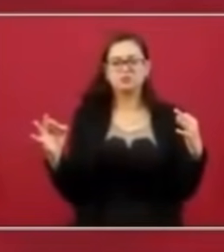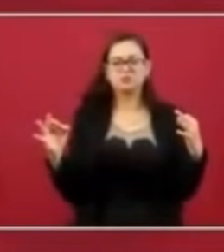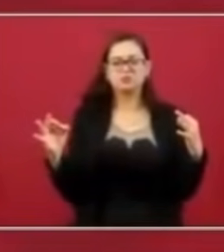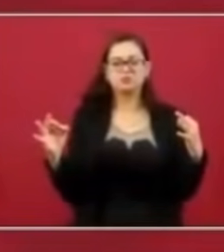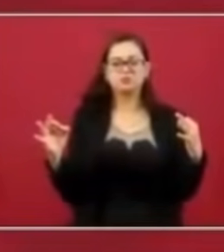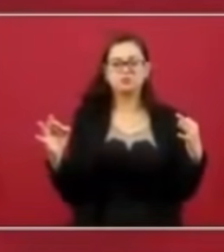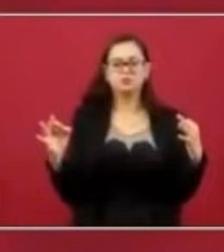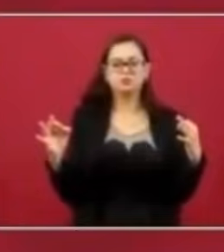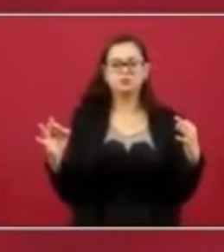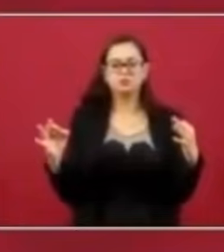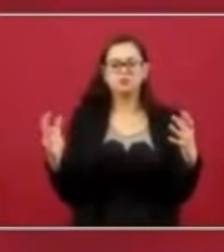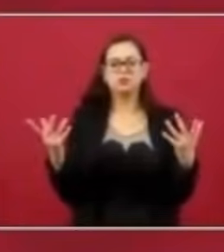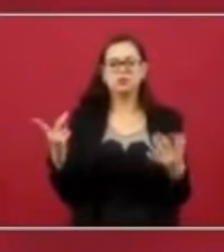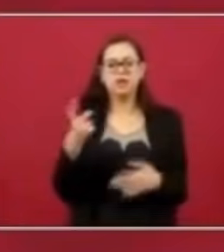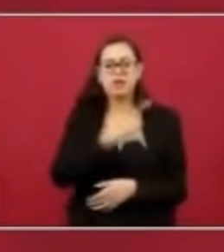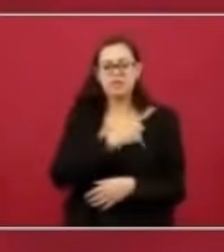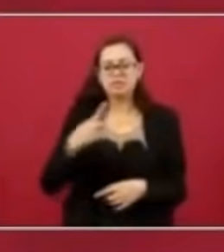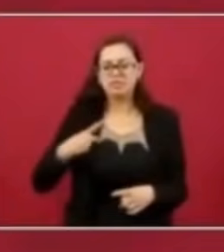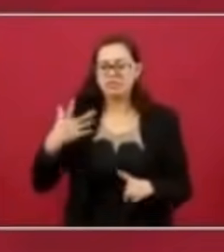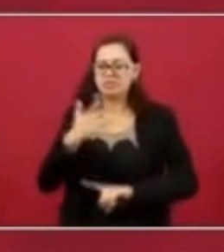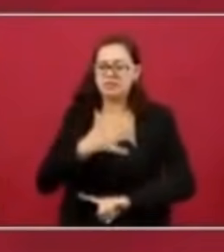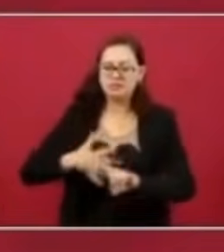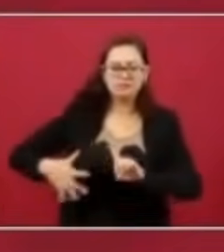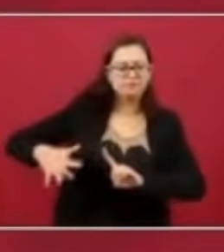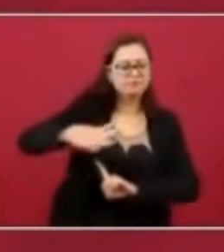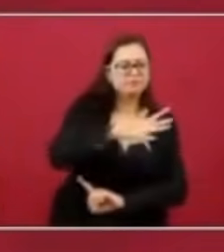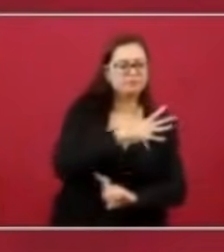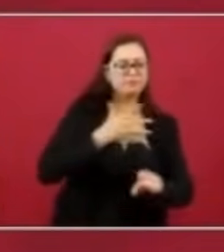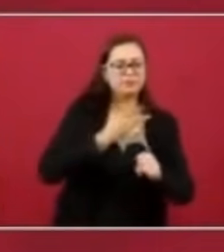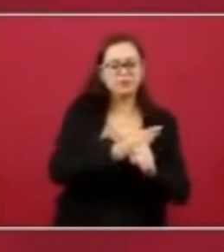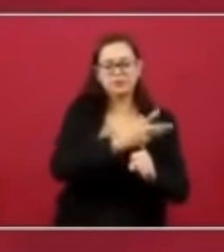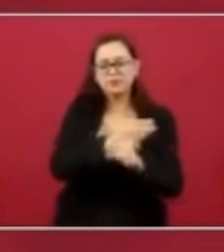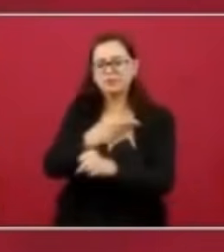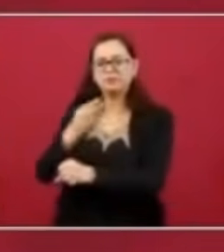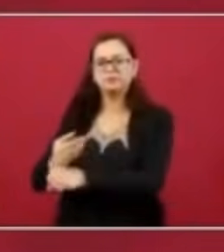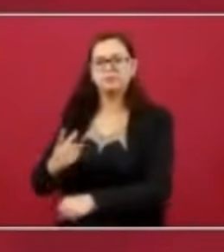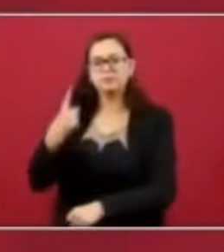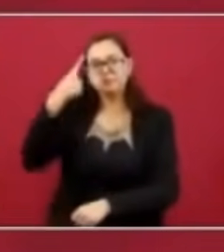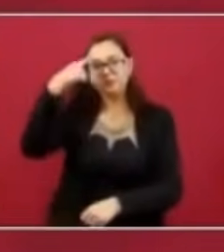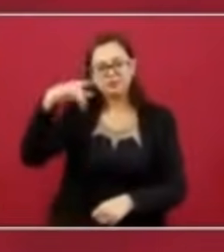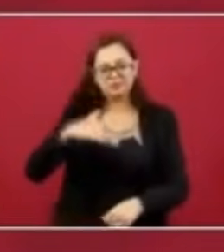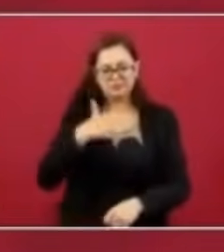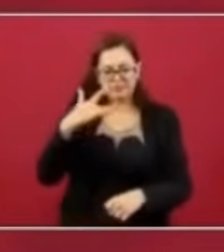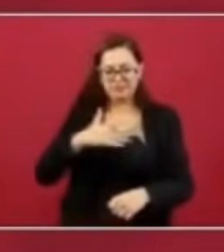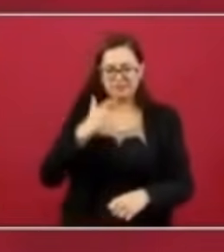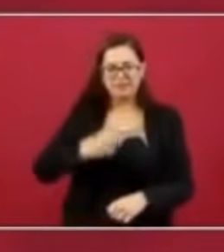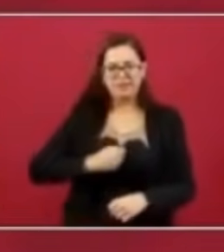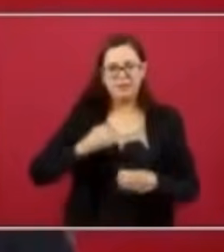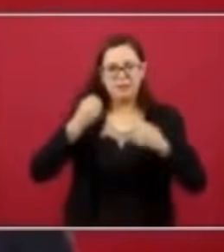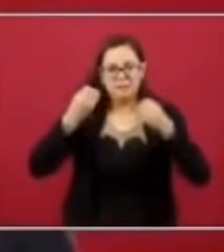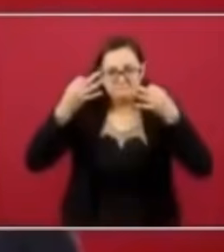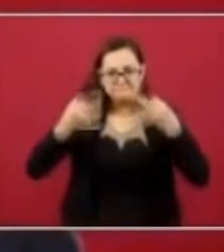acerca de crear condiciones para el bienestar,